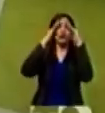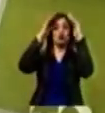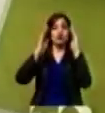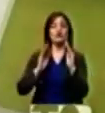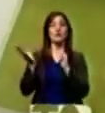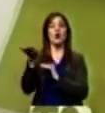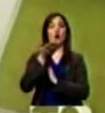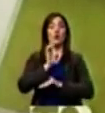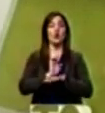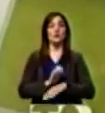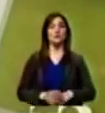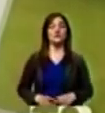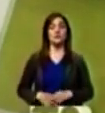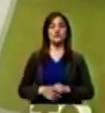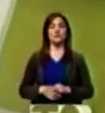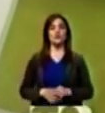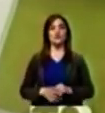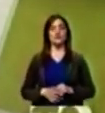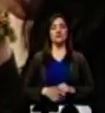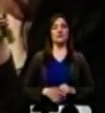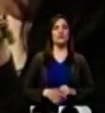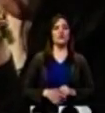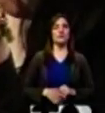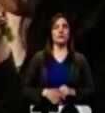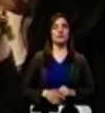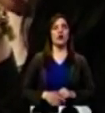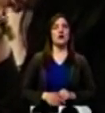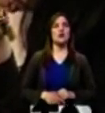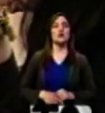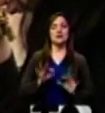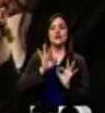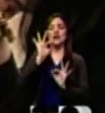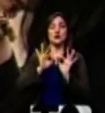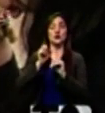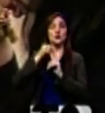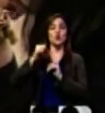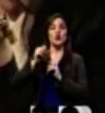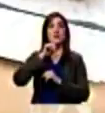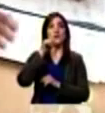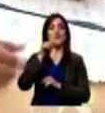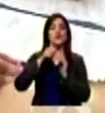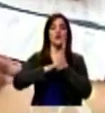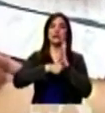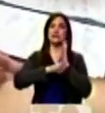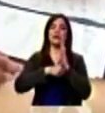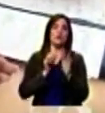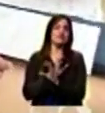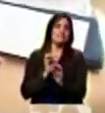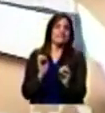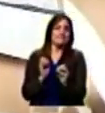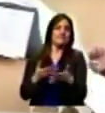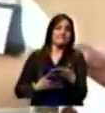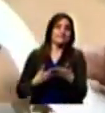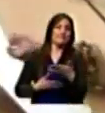Ecuador. Según las estadísticas, todas estas situaciones en gran parte se debe a la falta de documentos, lo que hace más fácil